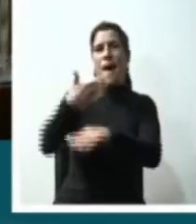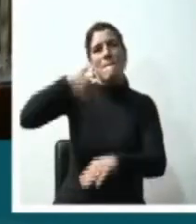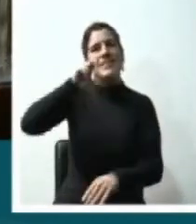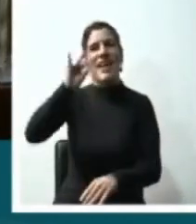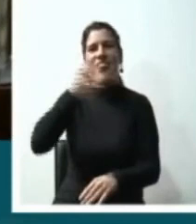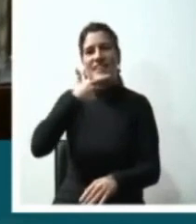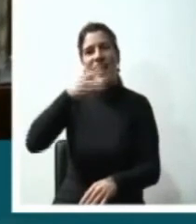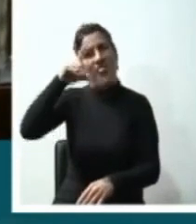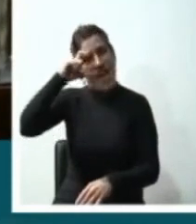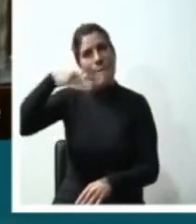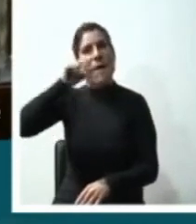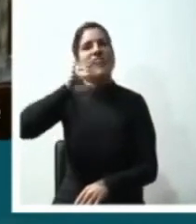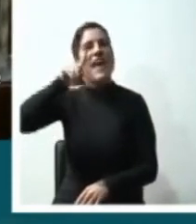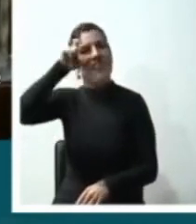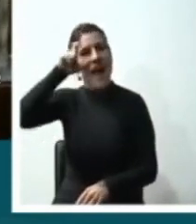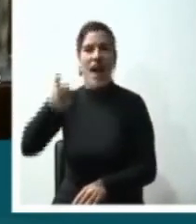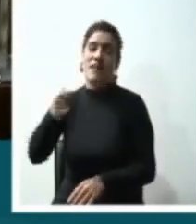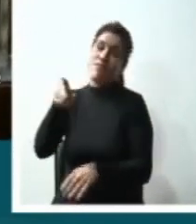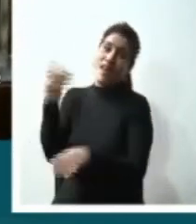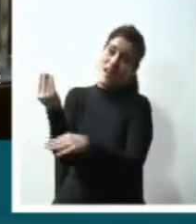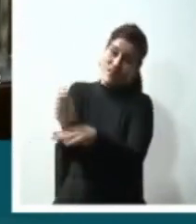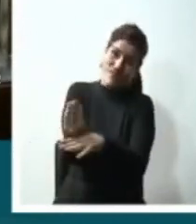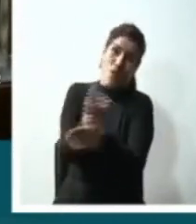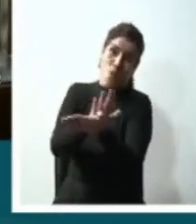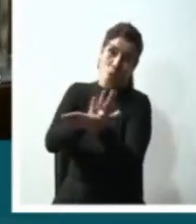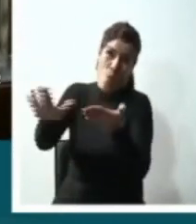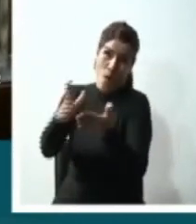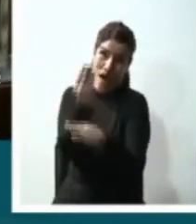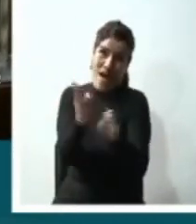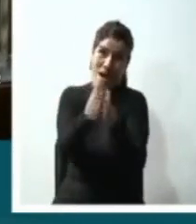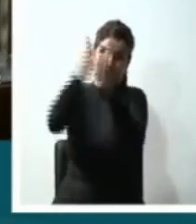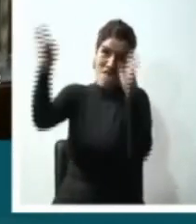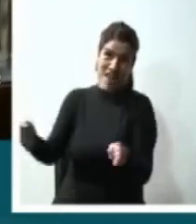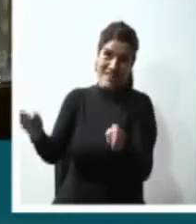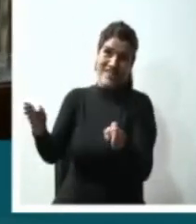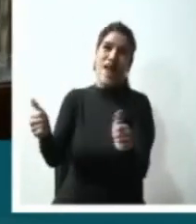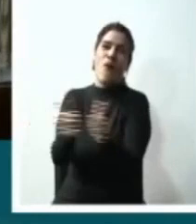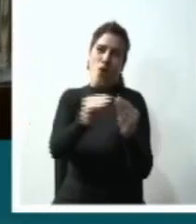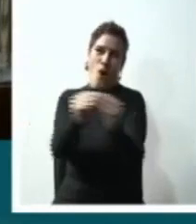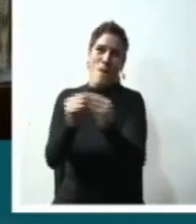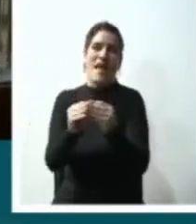Mendieta, que va a acompañar, digamos, en esta siguiente fase a nuestras compañeras y